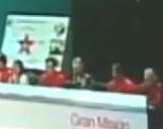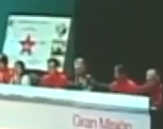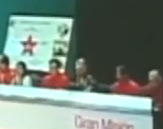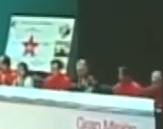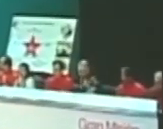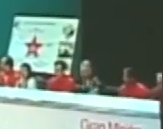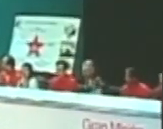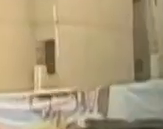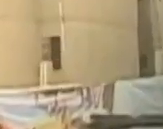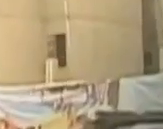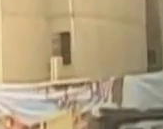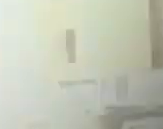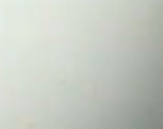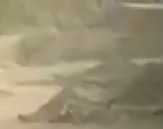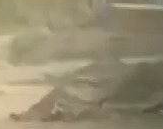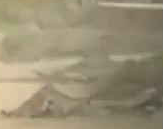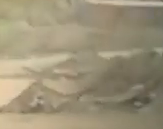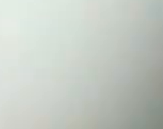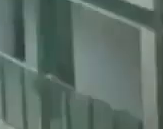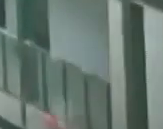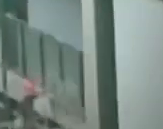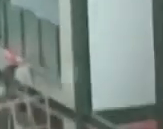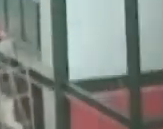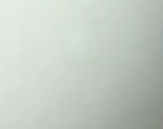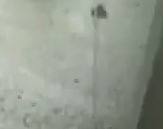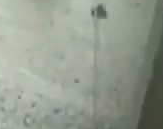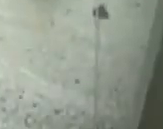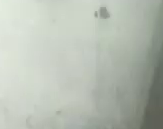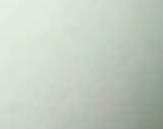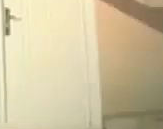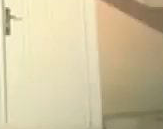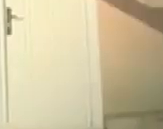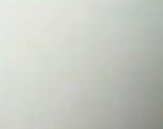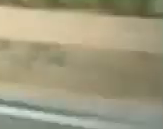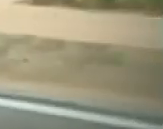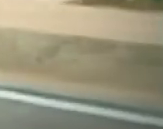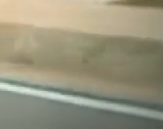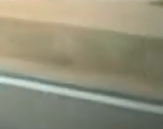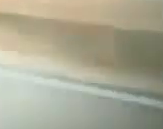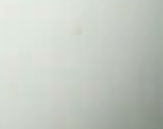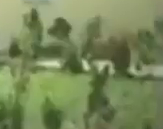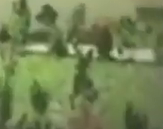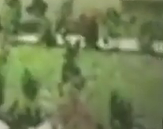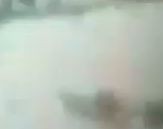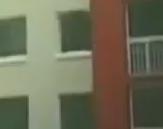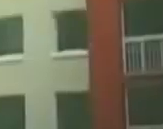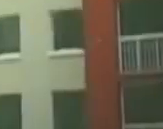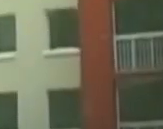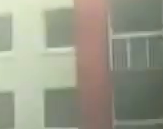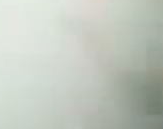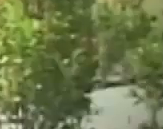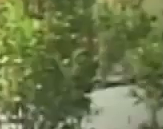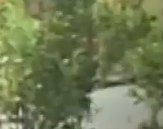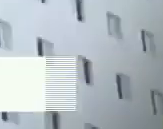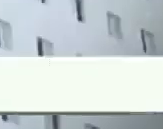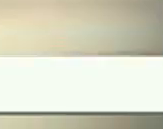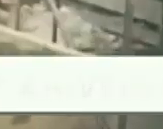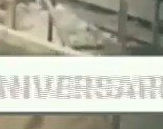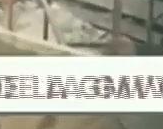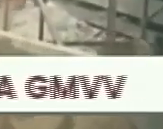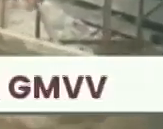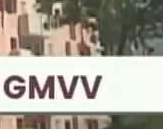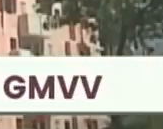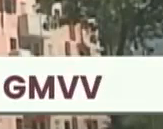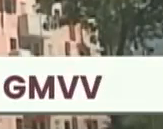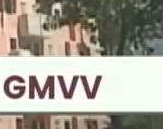El drama de la vivienda no tiene solución en el capitalismo, aquí